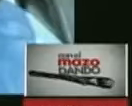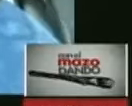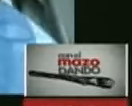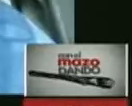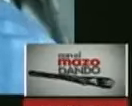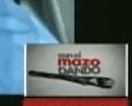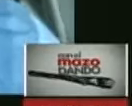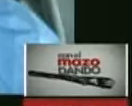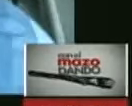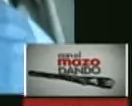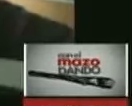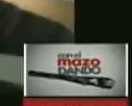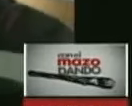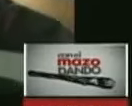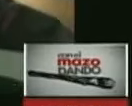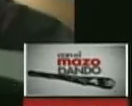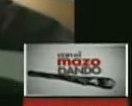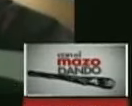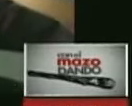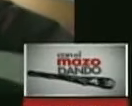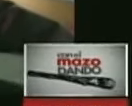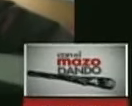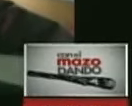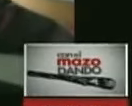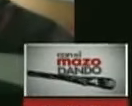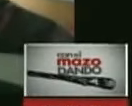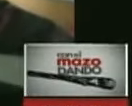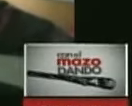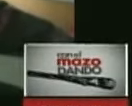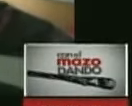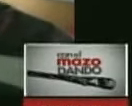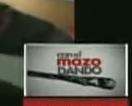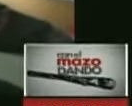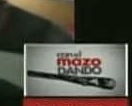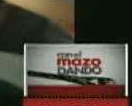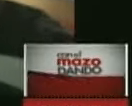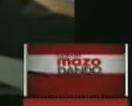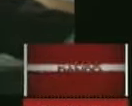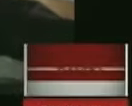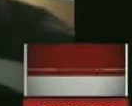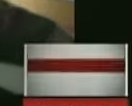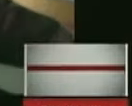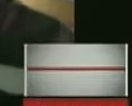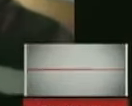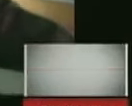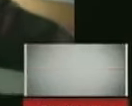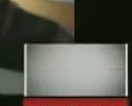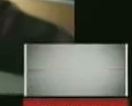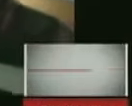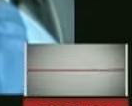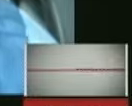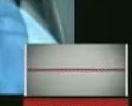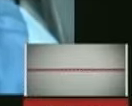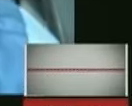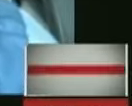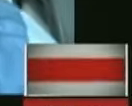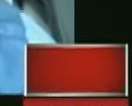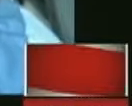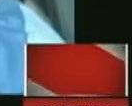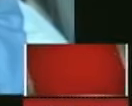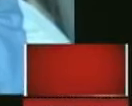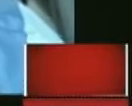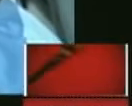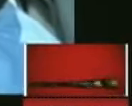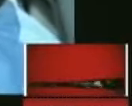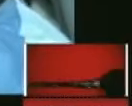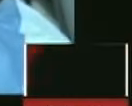chance porque llegamos, empezamos el programa. Bueno, se enredó todo. Pero ahí Cristóbal Jiménez canta